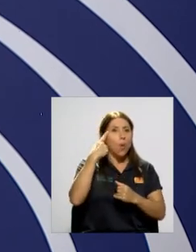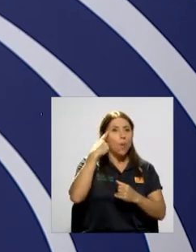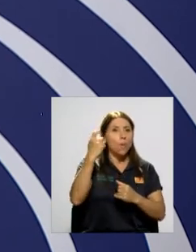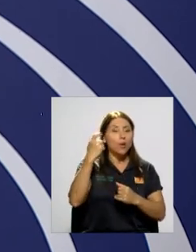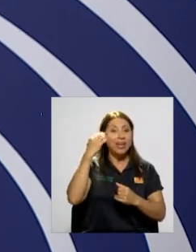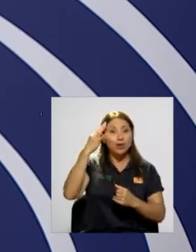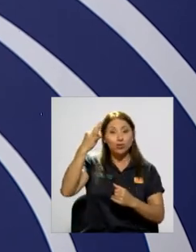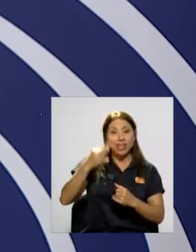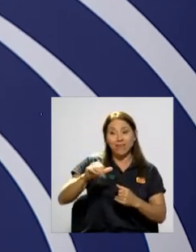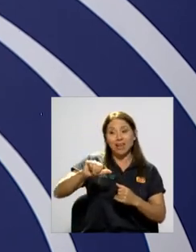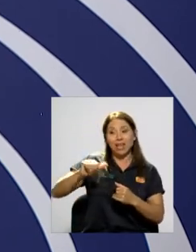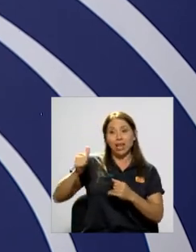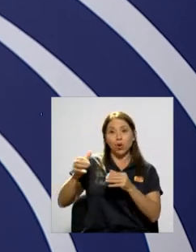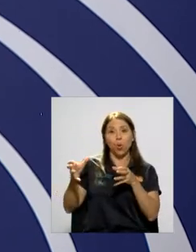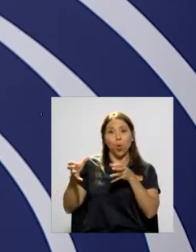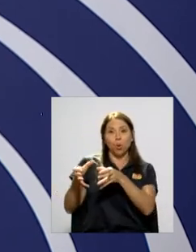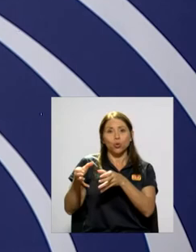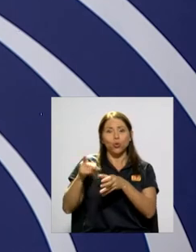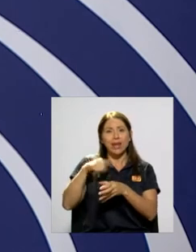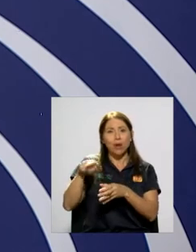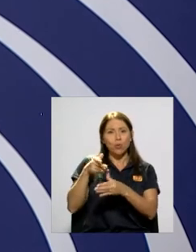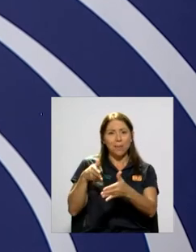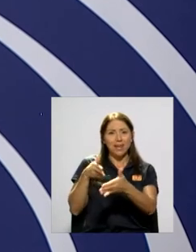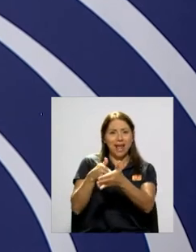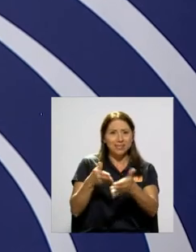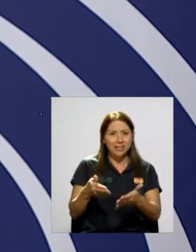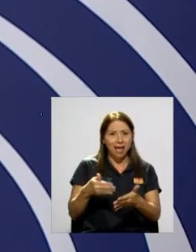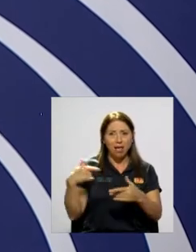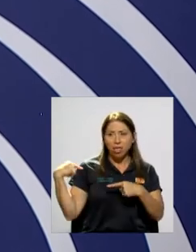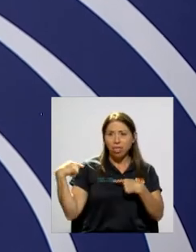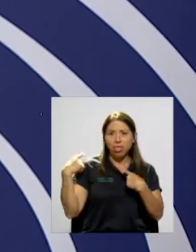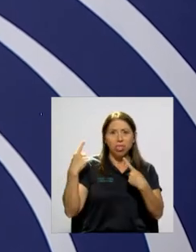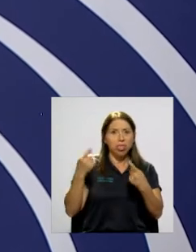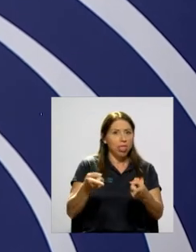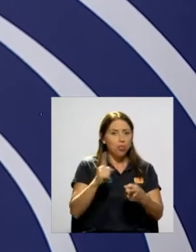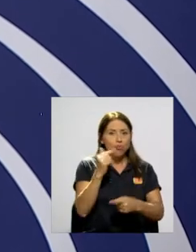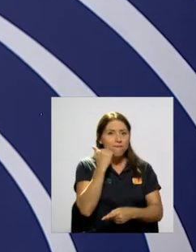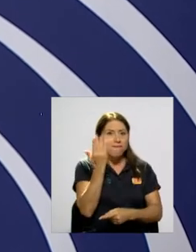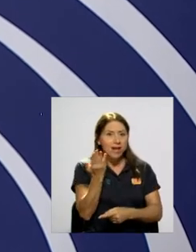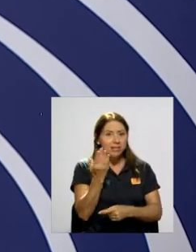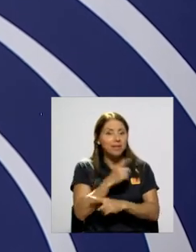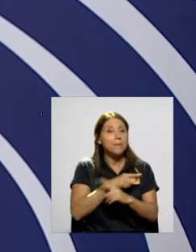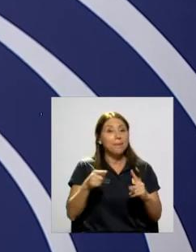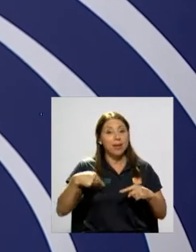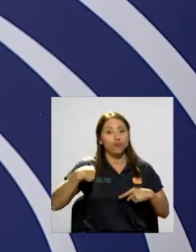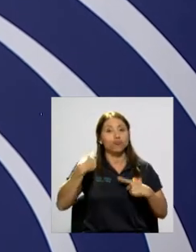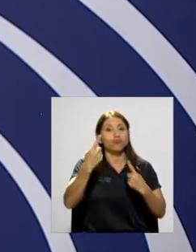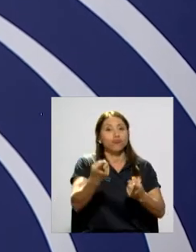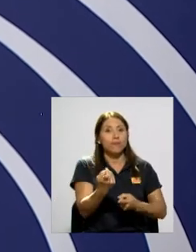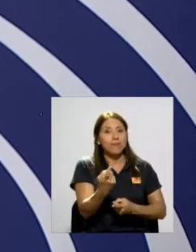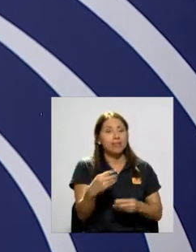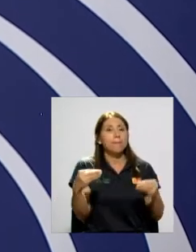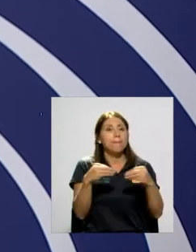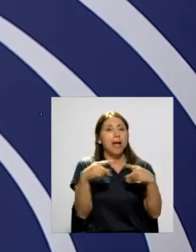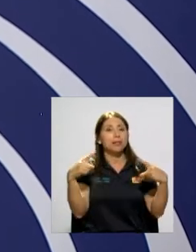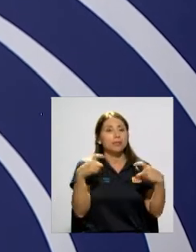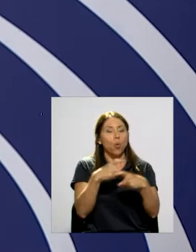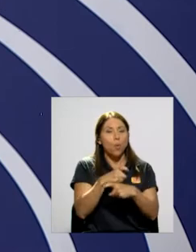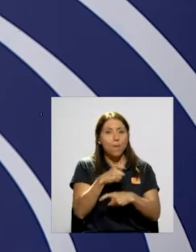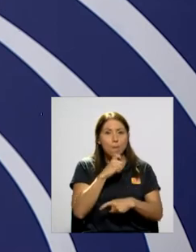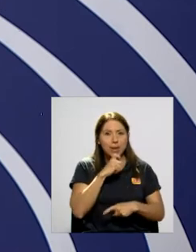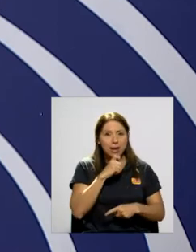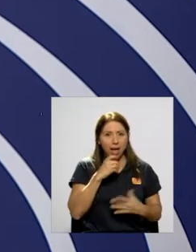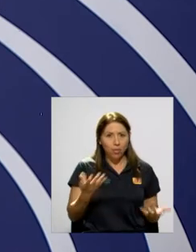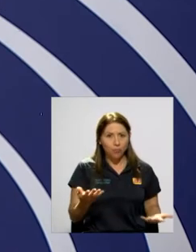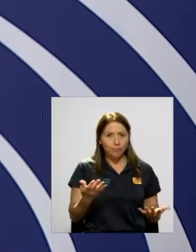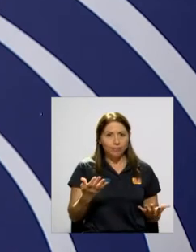amenaza. Me parece que hasta acá el camino no ha sido fácil, pero lo que se viene va a ser mucho más complicado. Y es, o